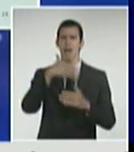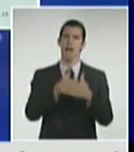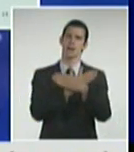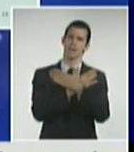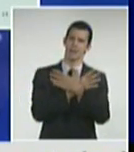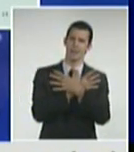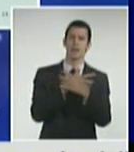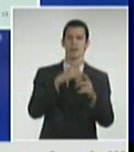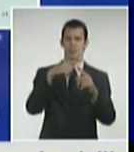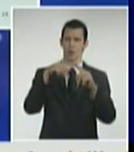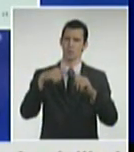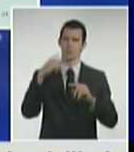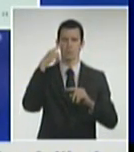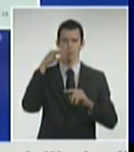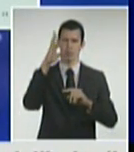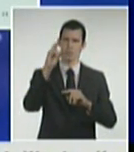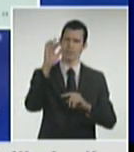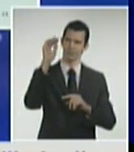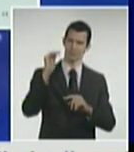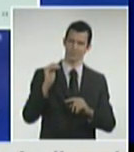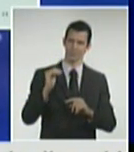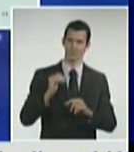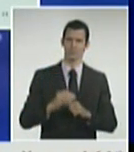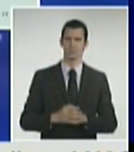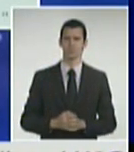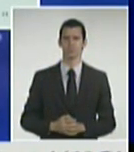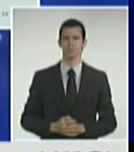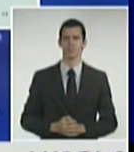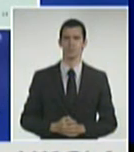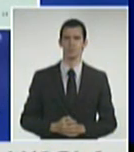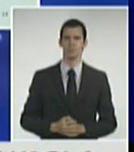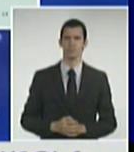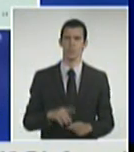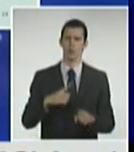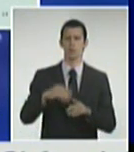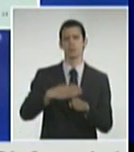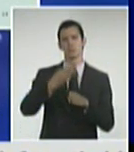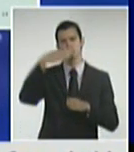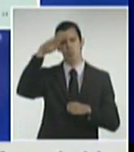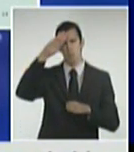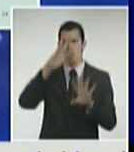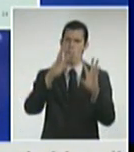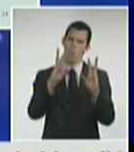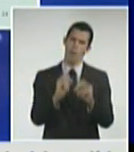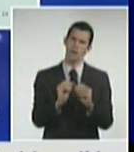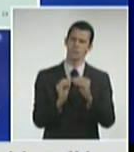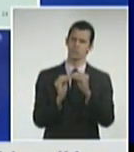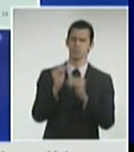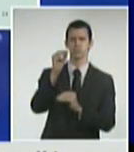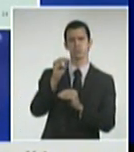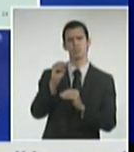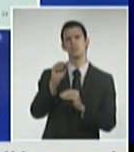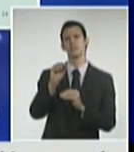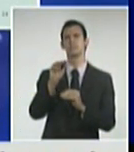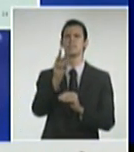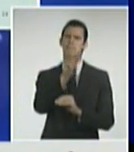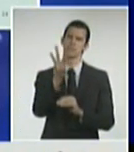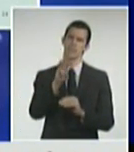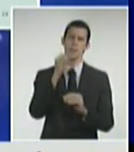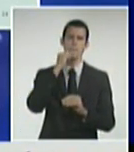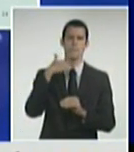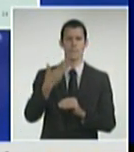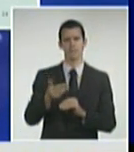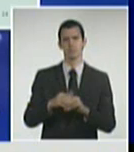Cuba, 33 casos más, 508 en total, muy elevada la transmisión todavía en